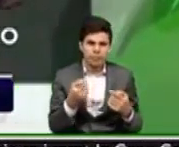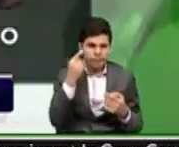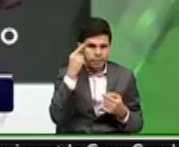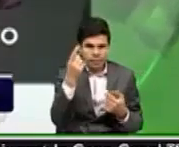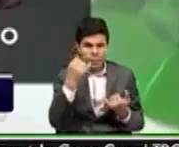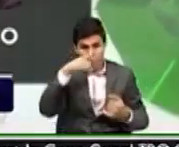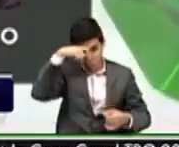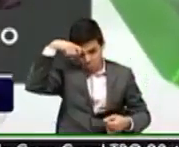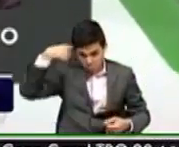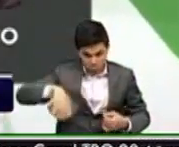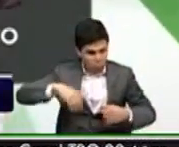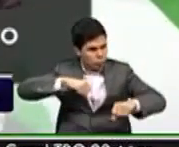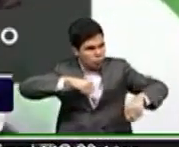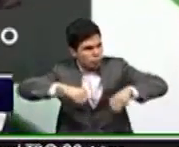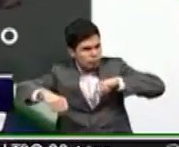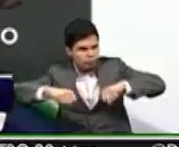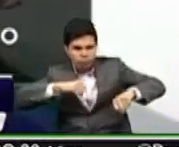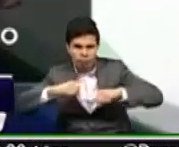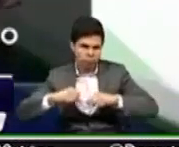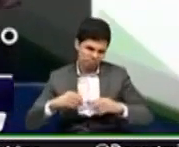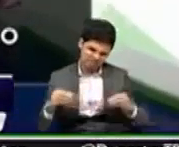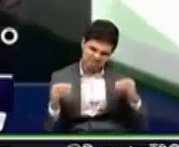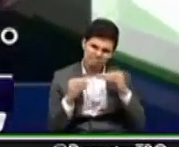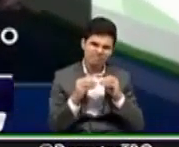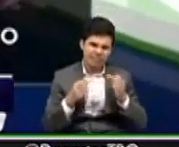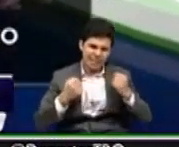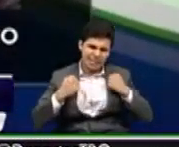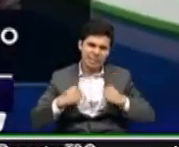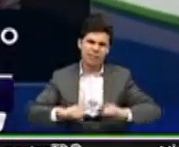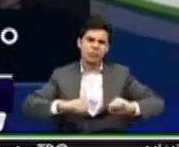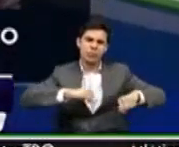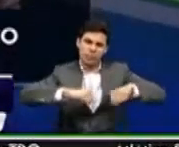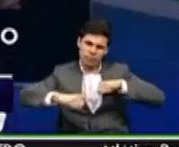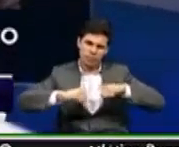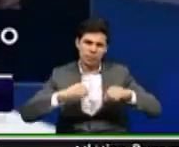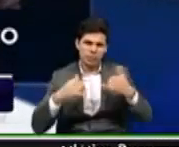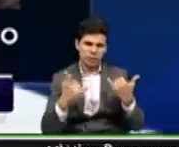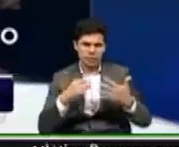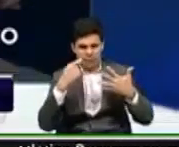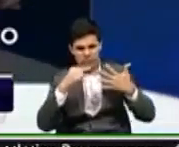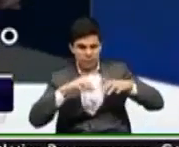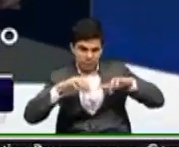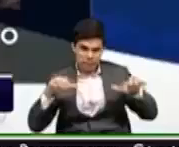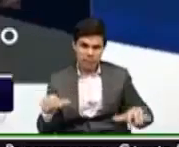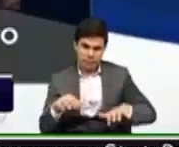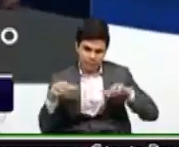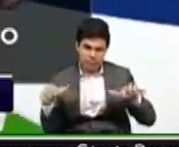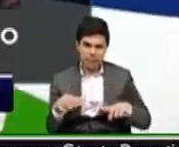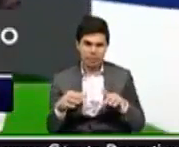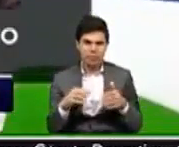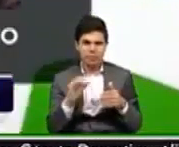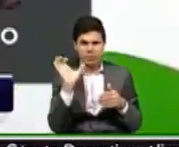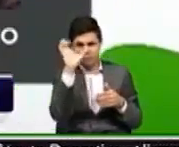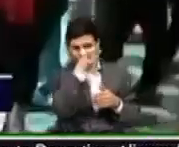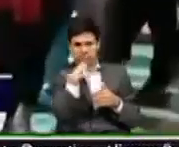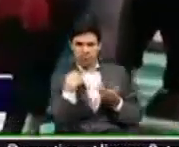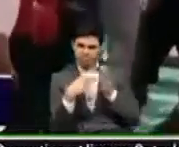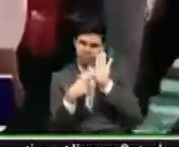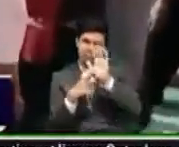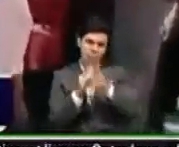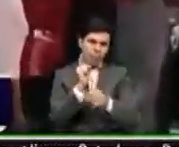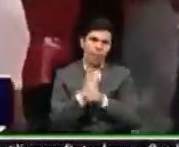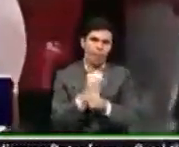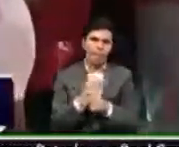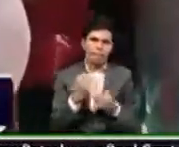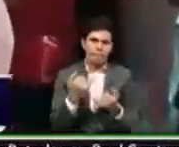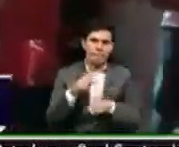de sudor de siempre y un poquito más que el jugador paraguayo tiene, así que con eso es lo que me identifica. El